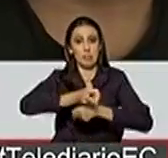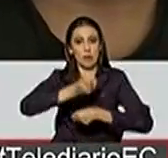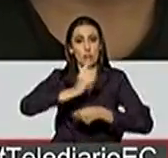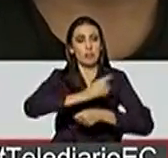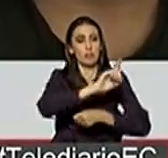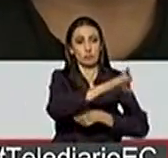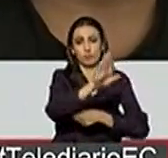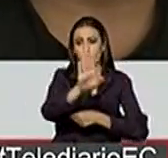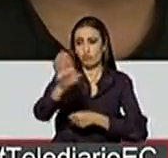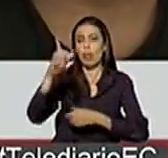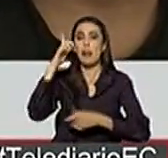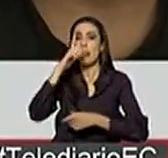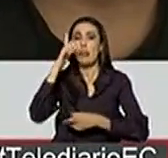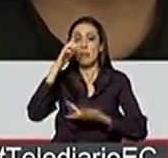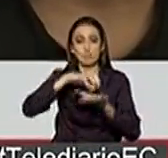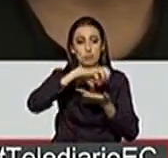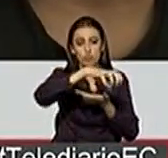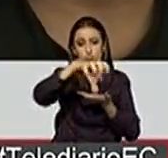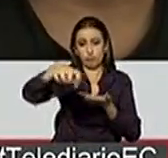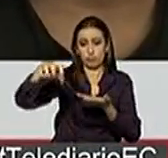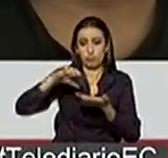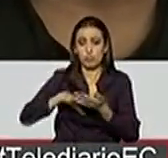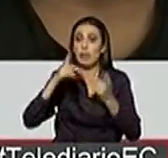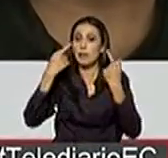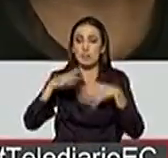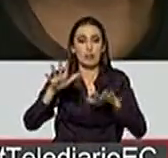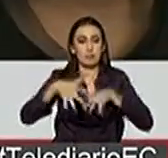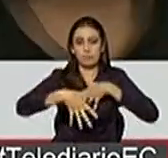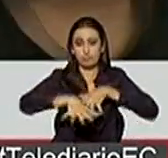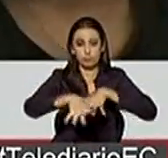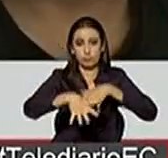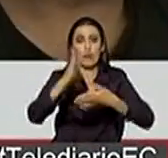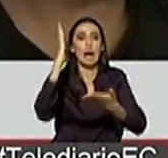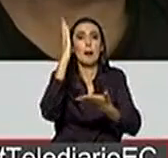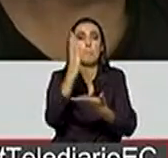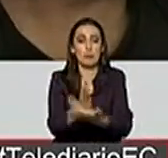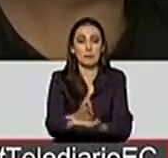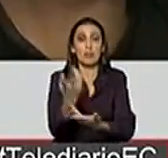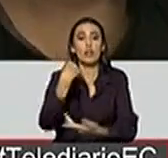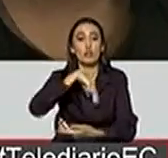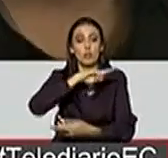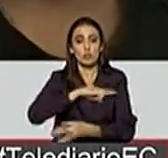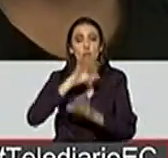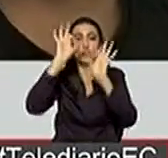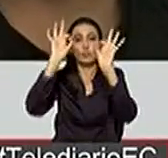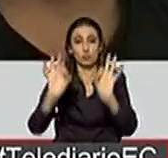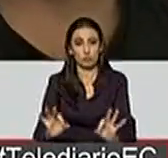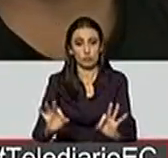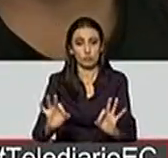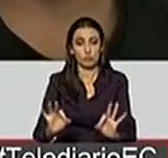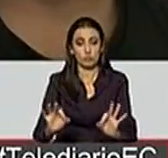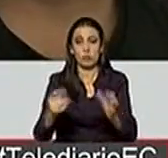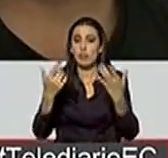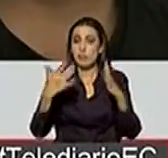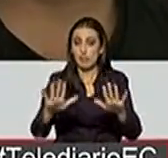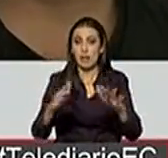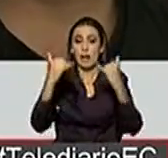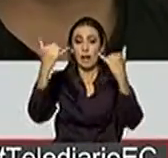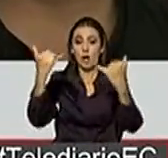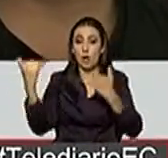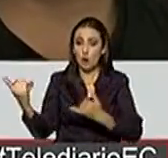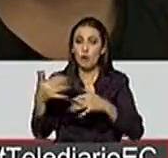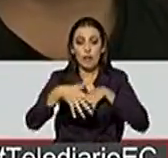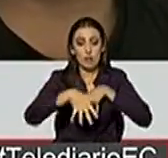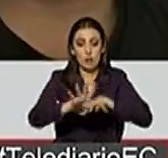provinciales para que al ser la medida de hecho hemos cumplido la misión así es que tienen que levantar